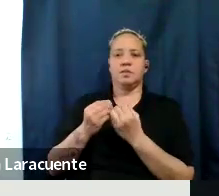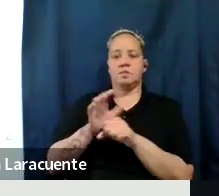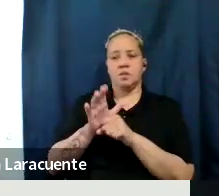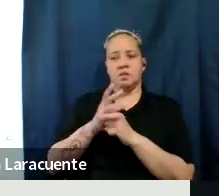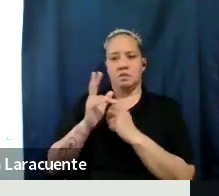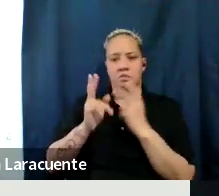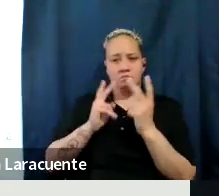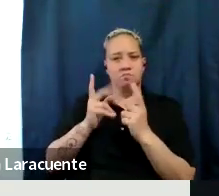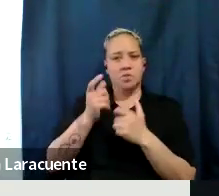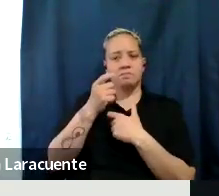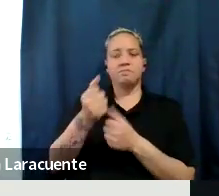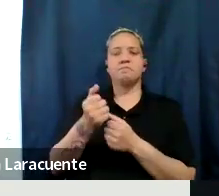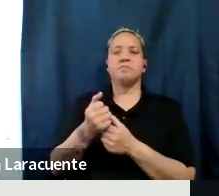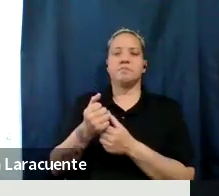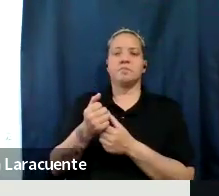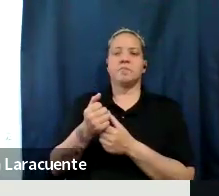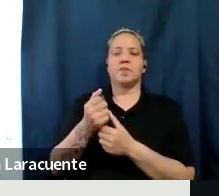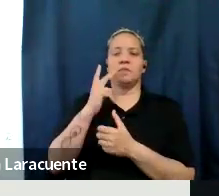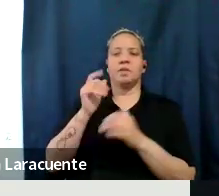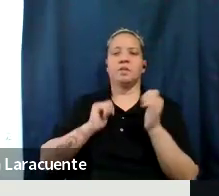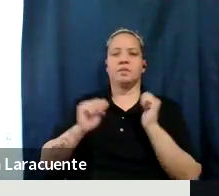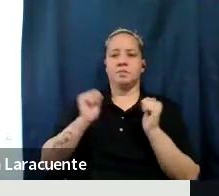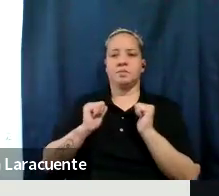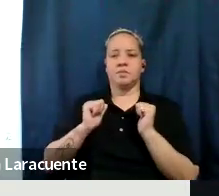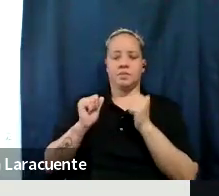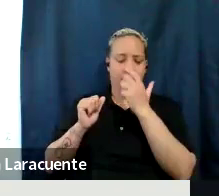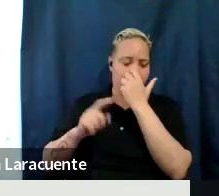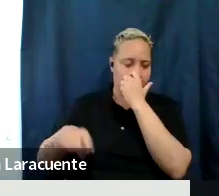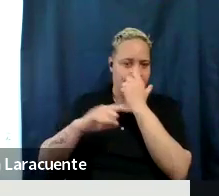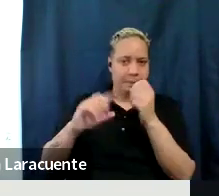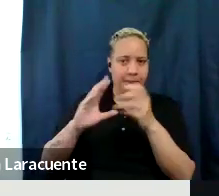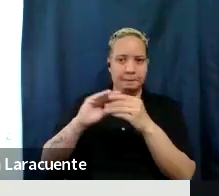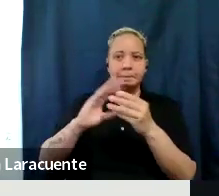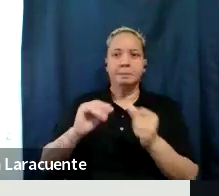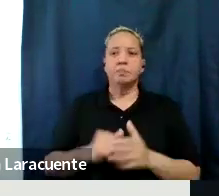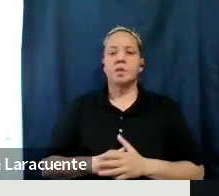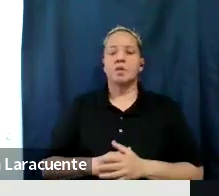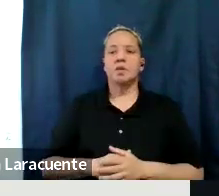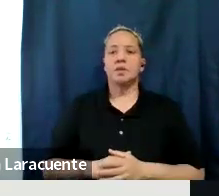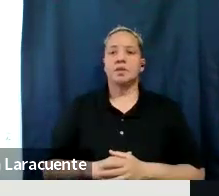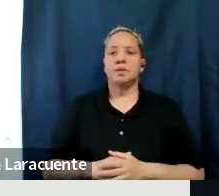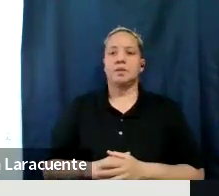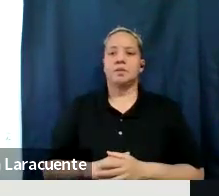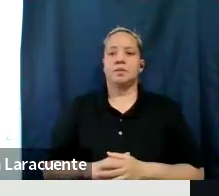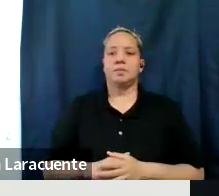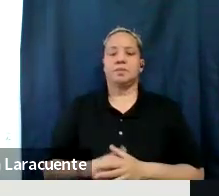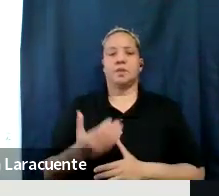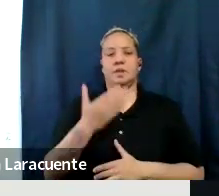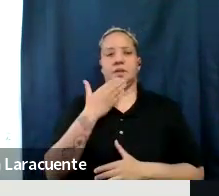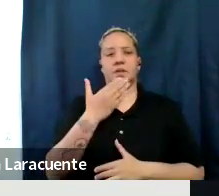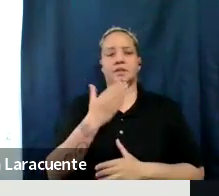en visitarla y ver las actividades de las que usted mismo me ha hablado. Muy Muchas bien, gracias, de verdad. Buenas gracias,